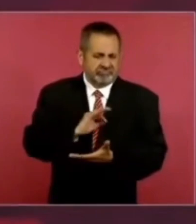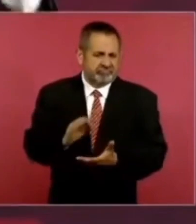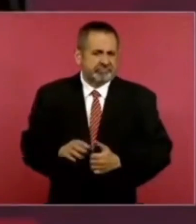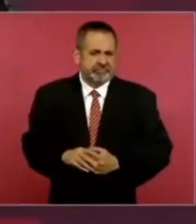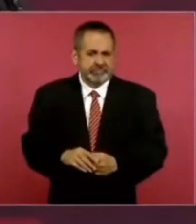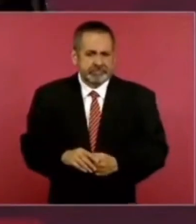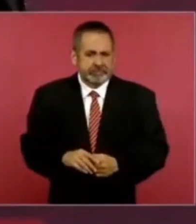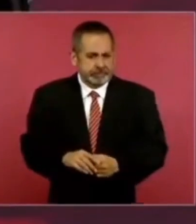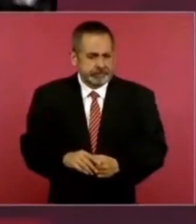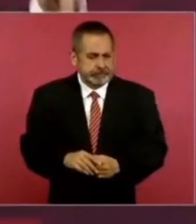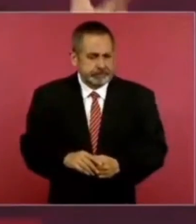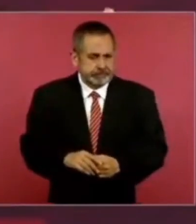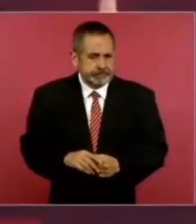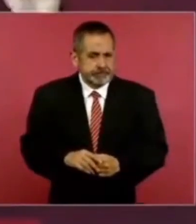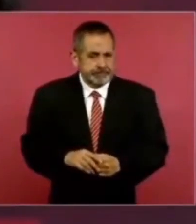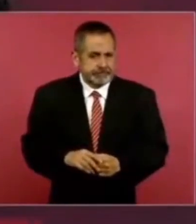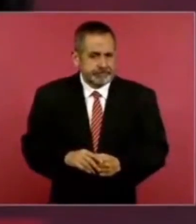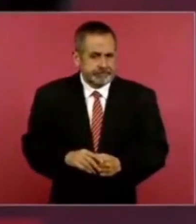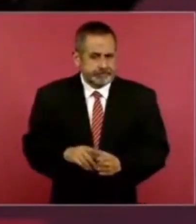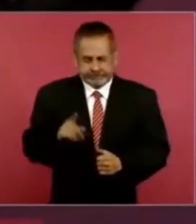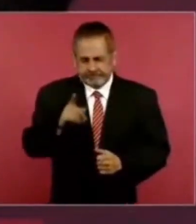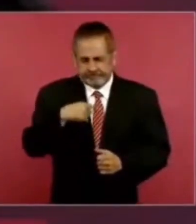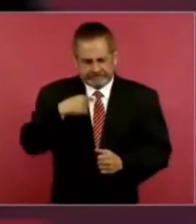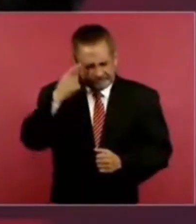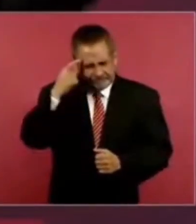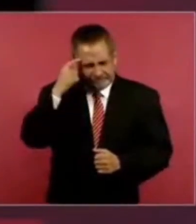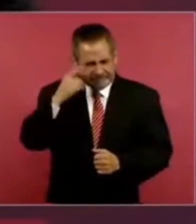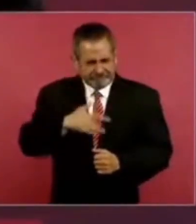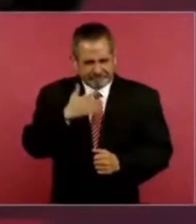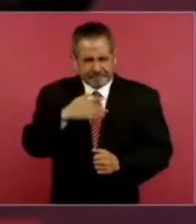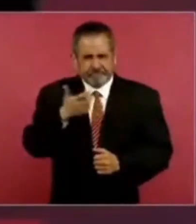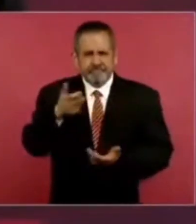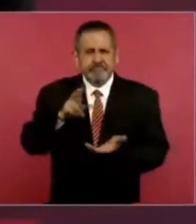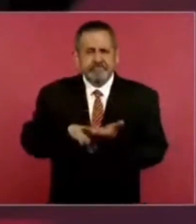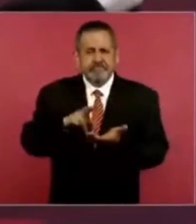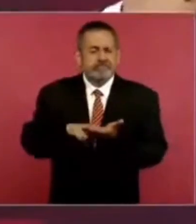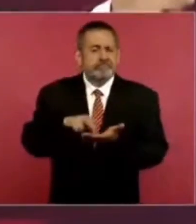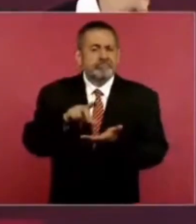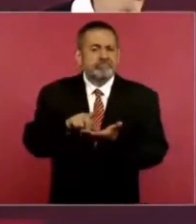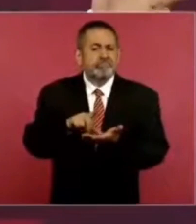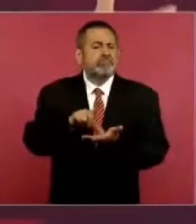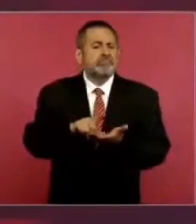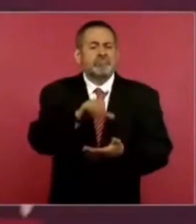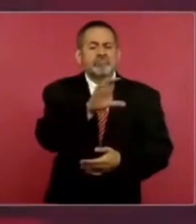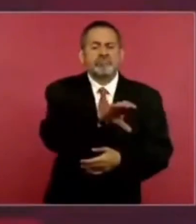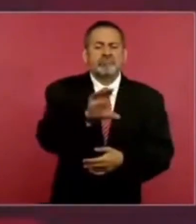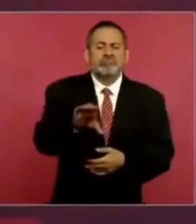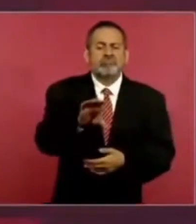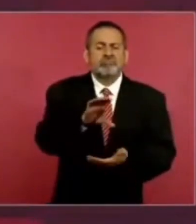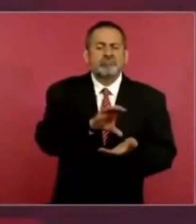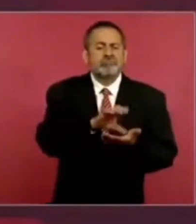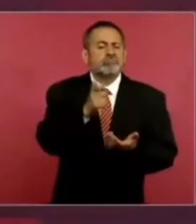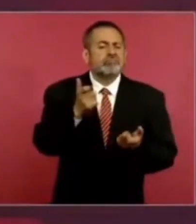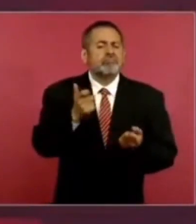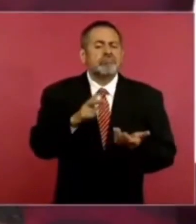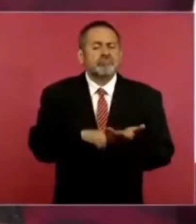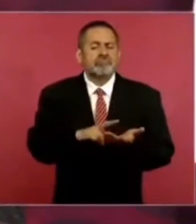Que nada más piénsenle, ¿cuánto cuesta un litro de Coca-Cola?